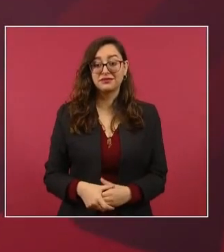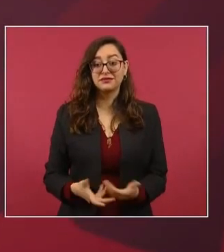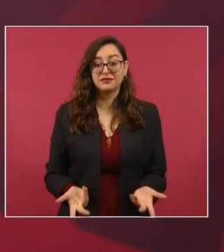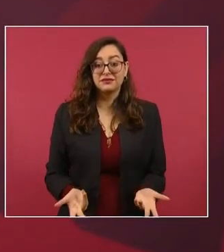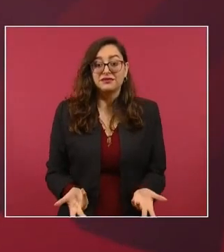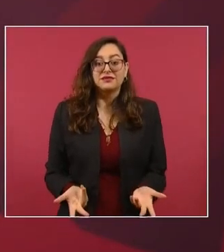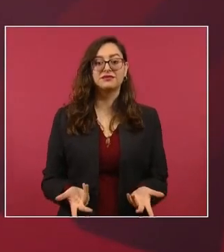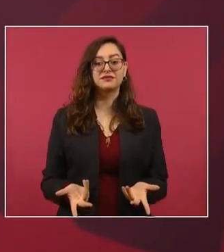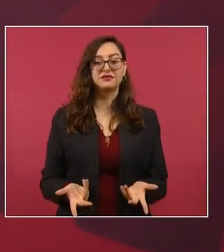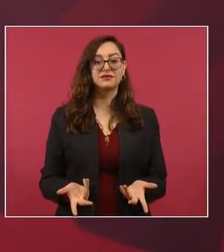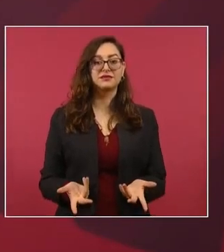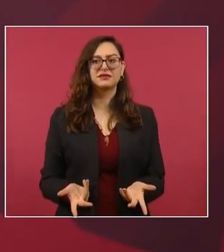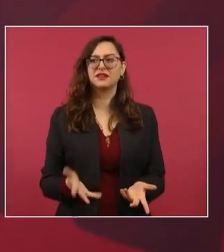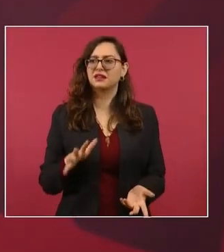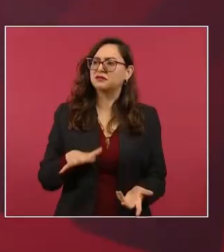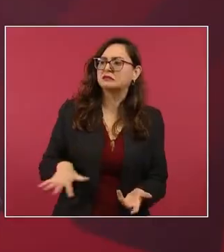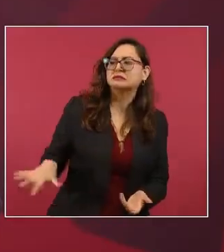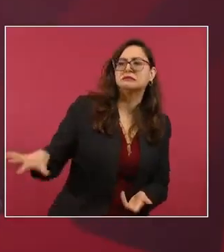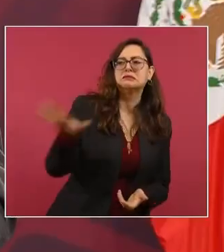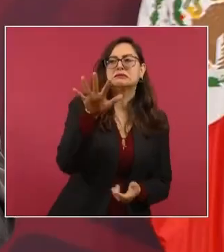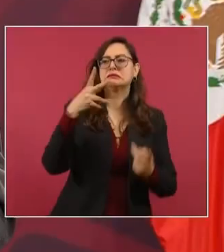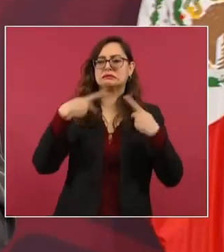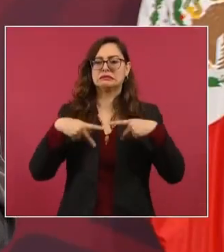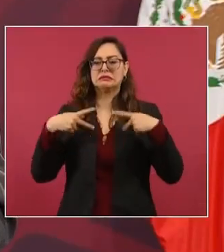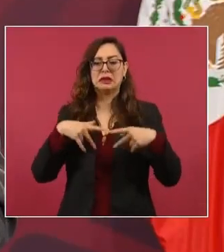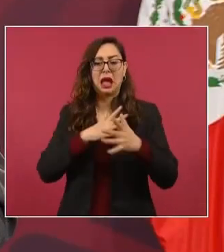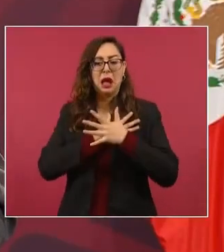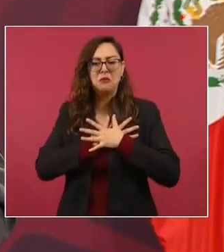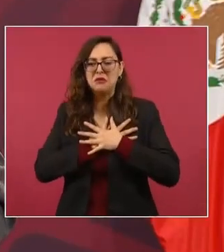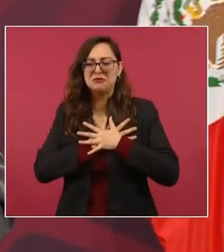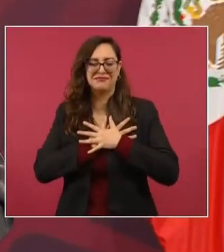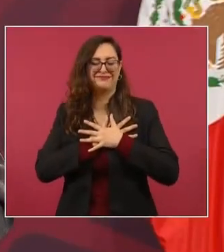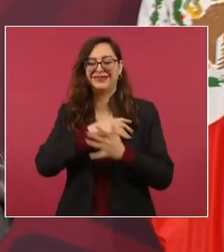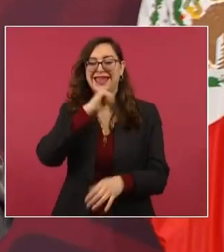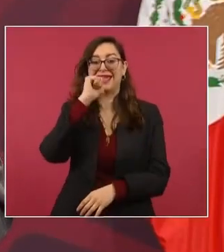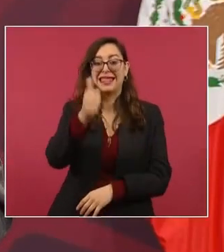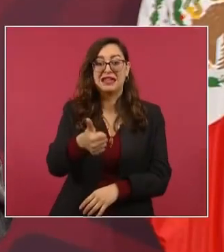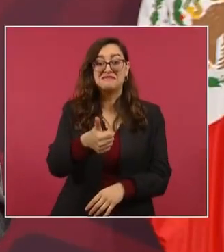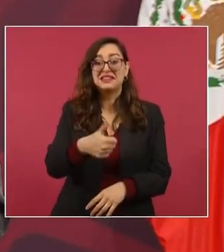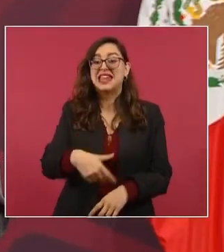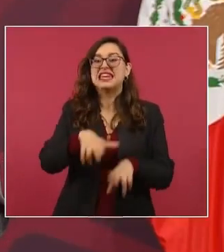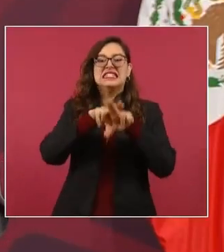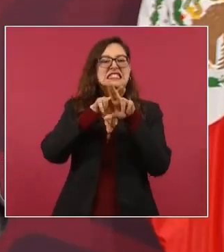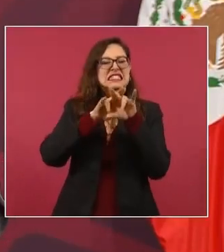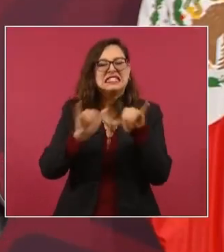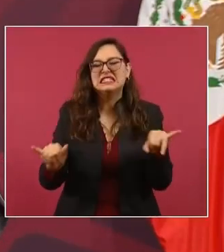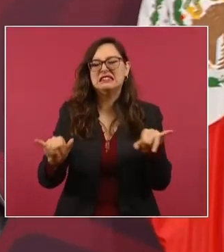Ya no hablemos de amor al pueblo. No le tenían respeto al pueblo.